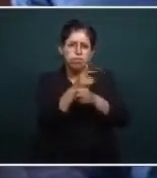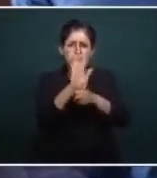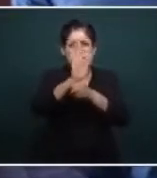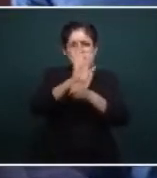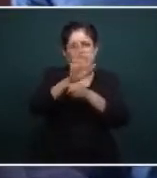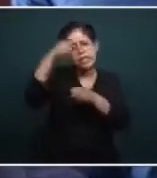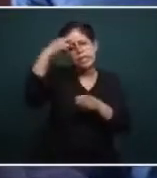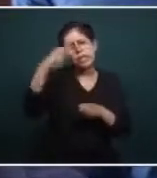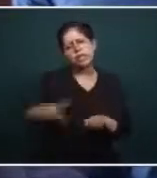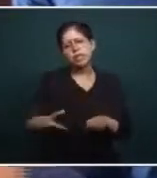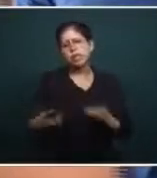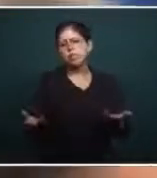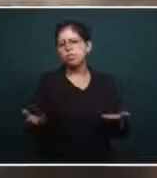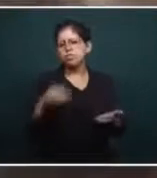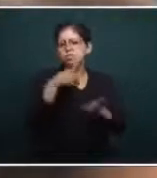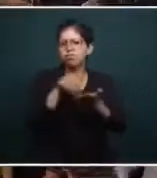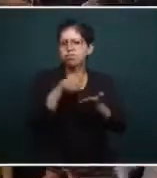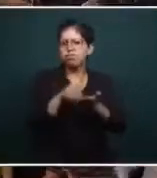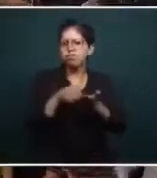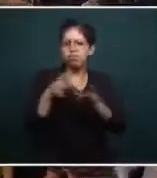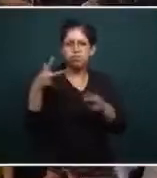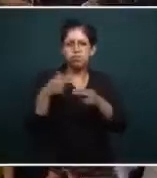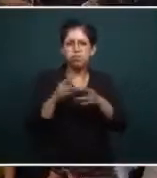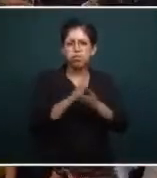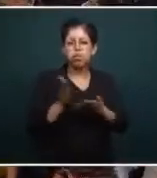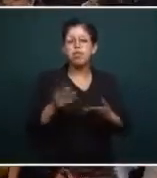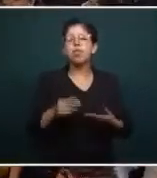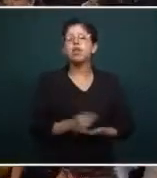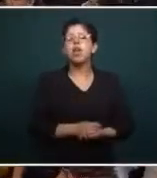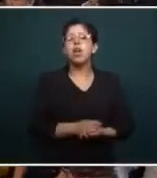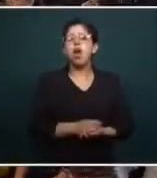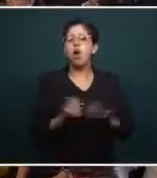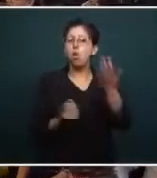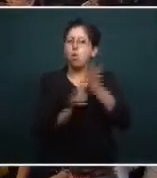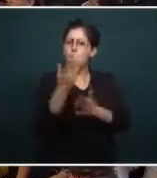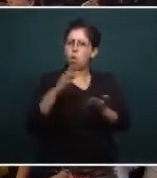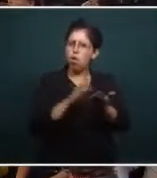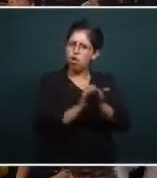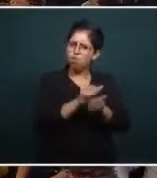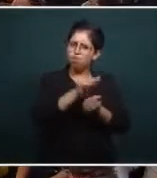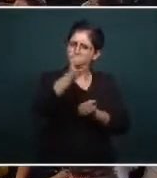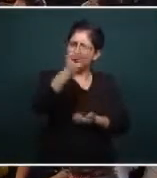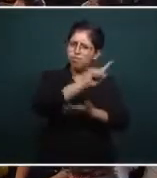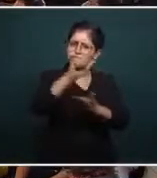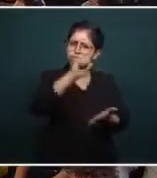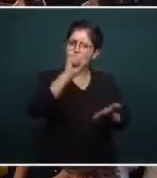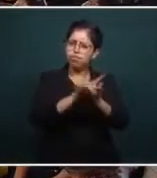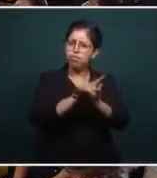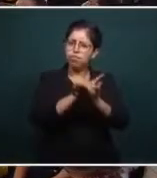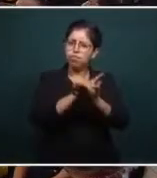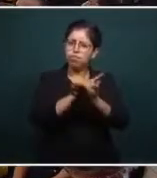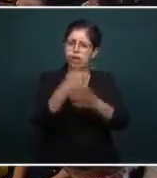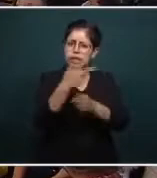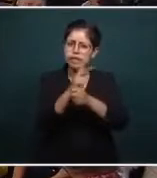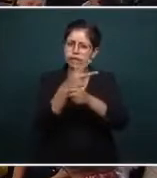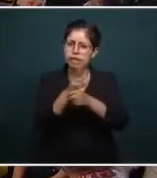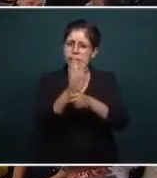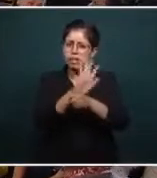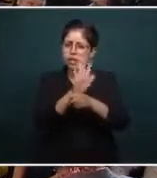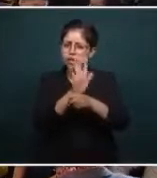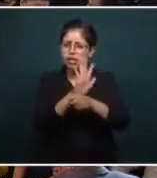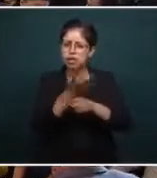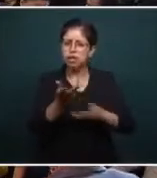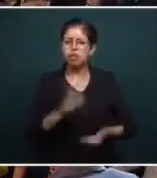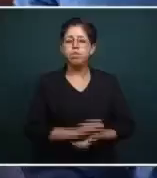the y pues previendo que Mexican la reforma de la ley cinematography impulsada por la Comisión de Cultura